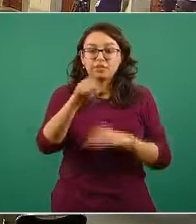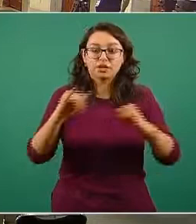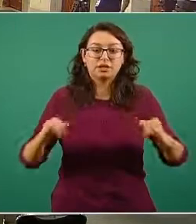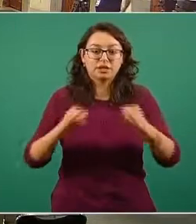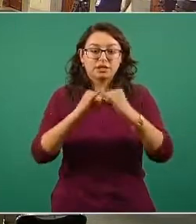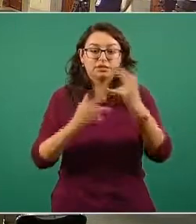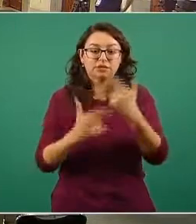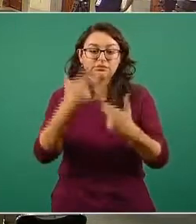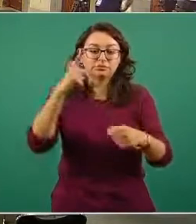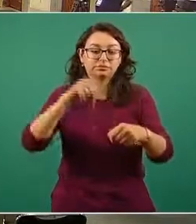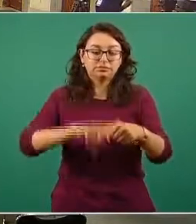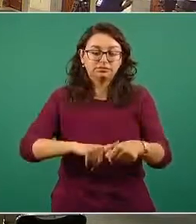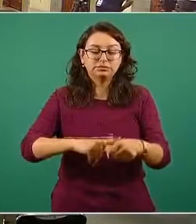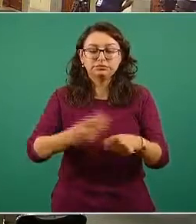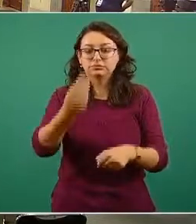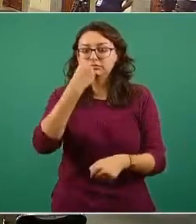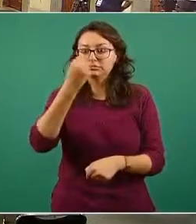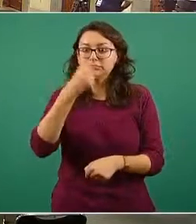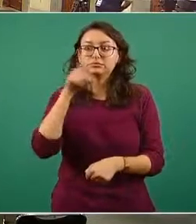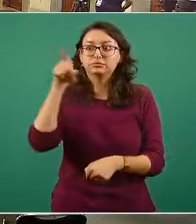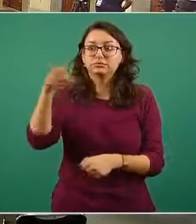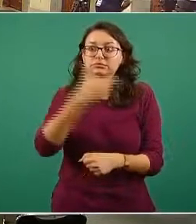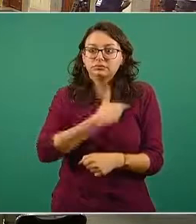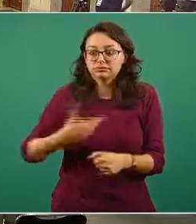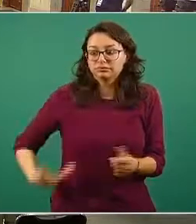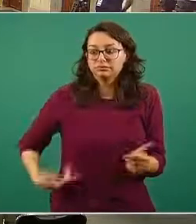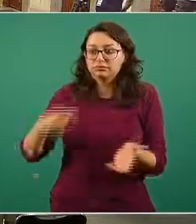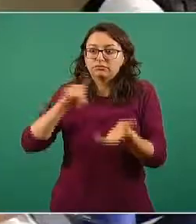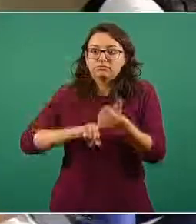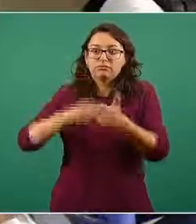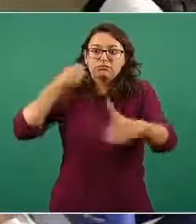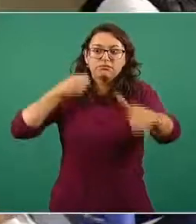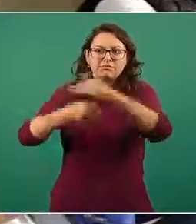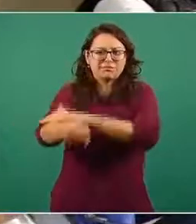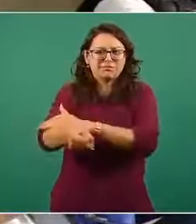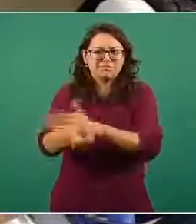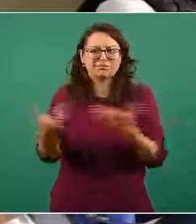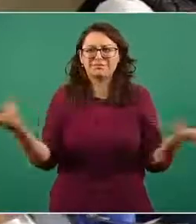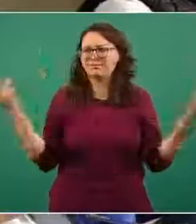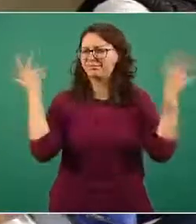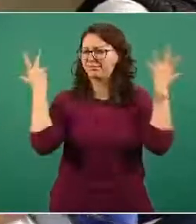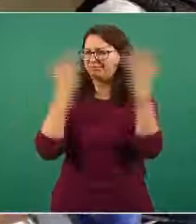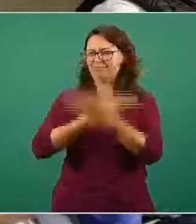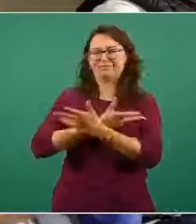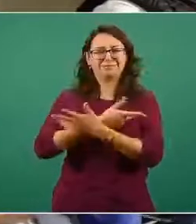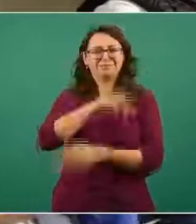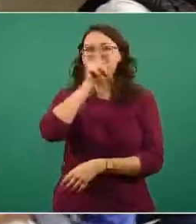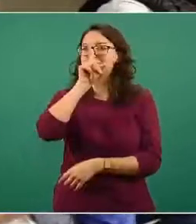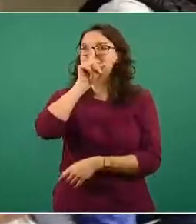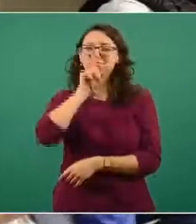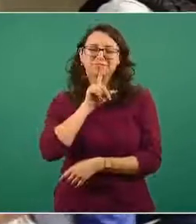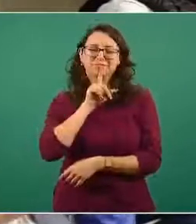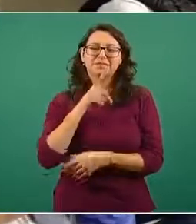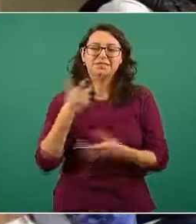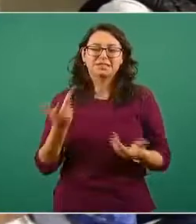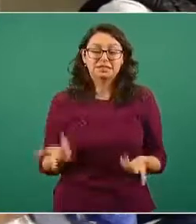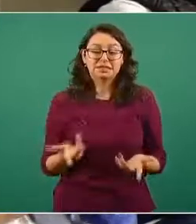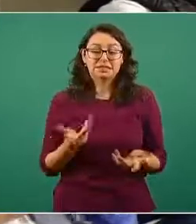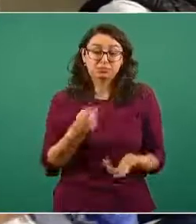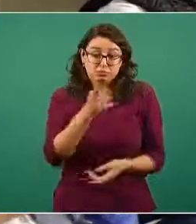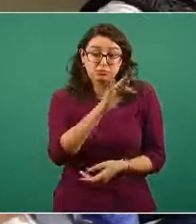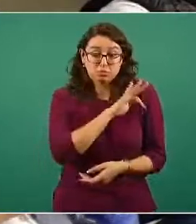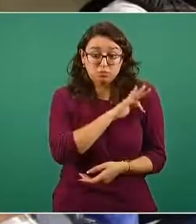que pues tuvieron que salir a aclarar que no era cierto. Entonces, esa sería la primera. Doctor, no